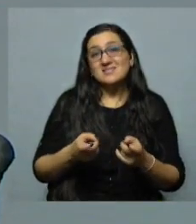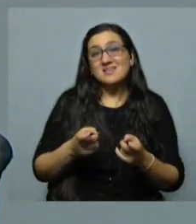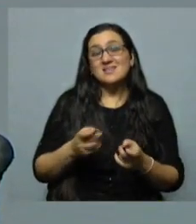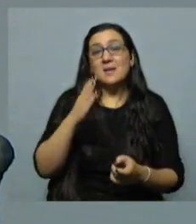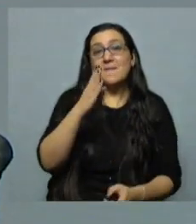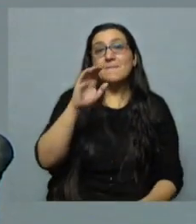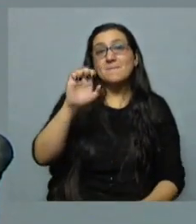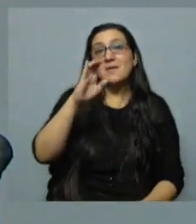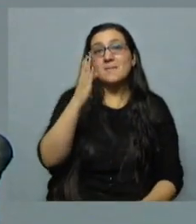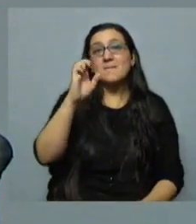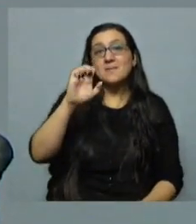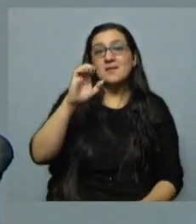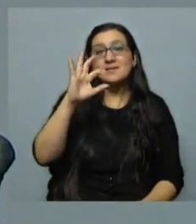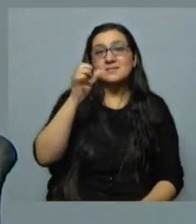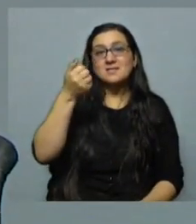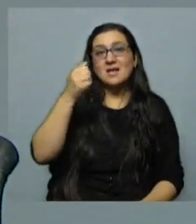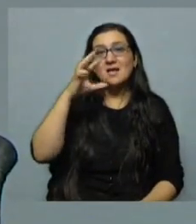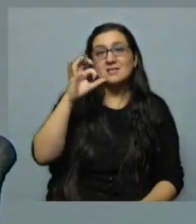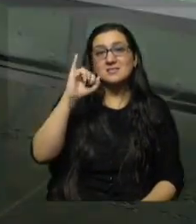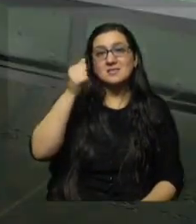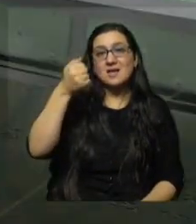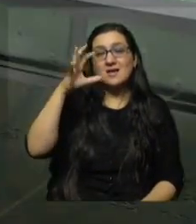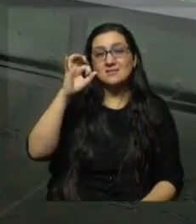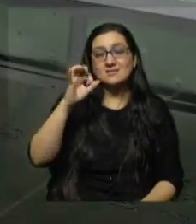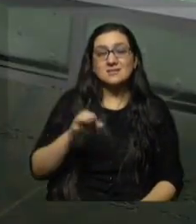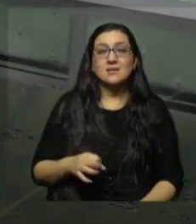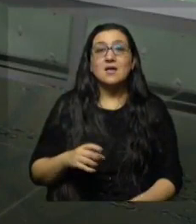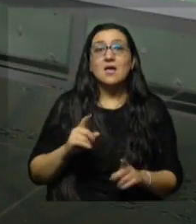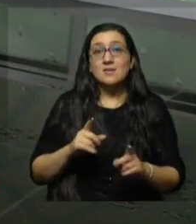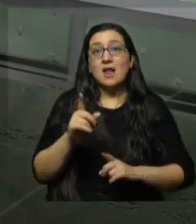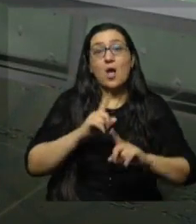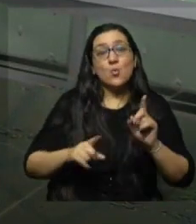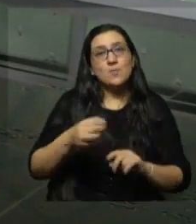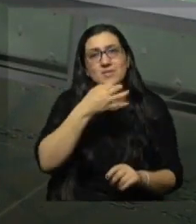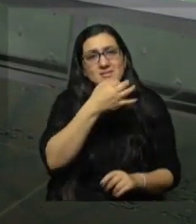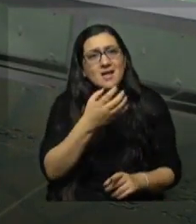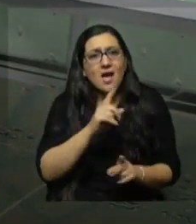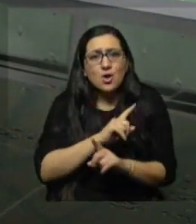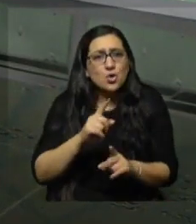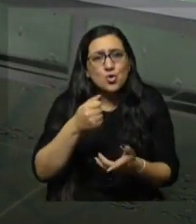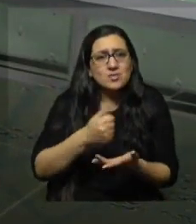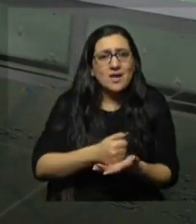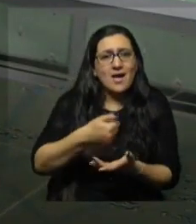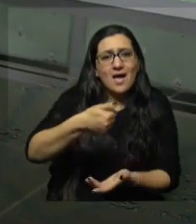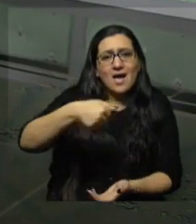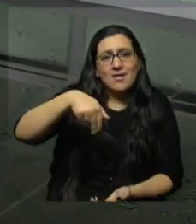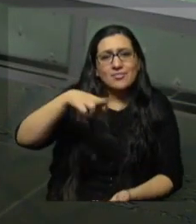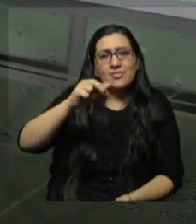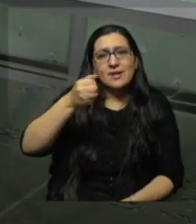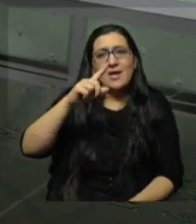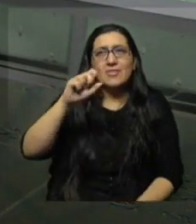va a haber. No, claro, y además hay, yo qué sé, me ha pasado gente, che, no está Andrade, no está Schiaffino, no está, no